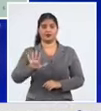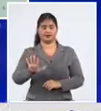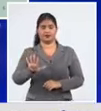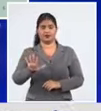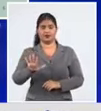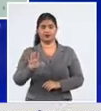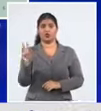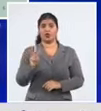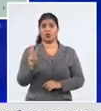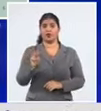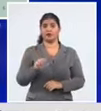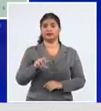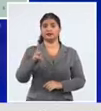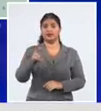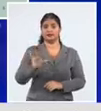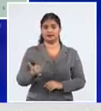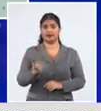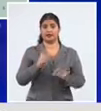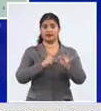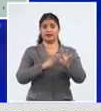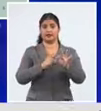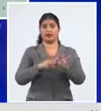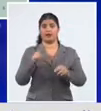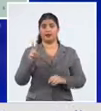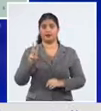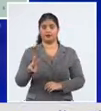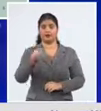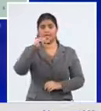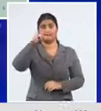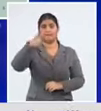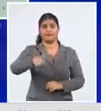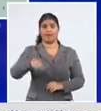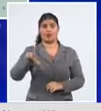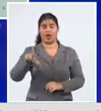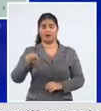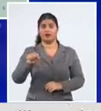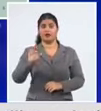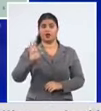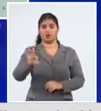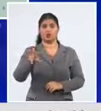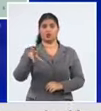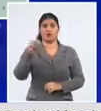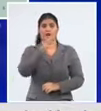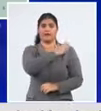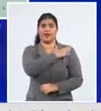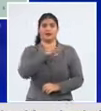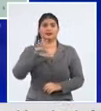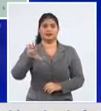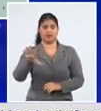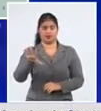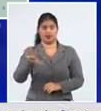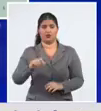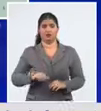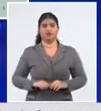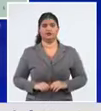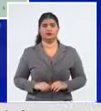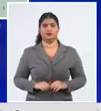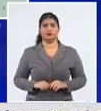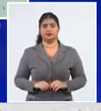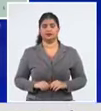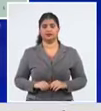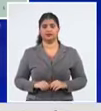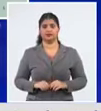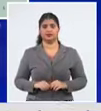36, Quibicán 23, Bejucal 8, Nueva Paz 5 y Madruga y San Nicolás de Bari 2 en cada